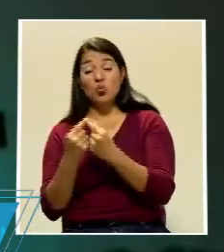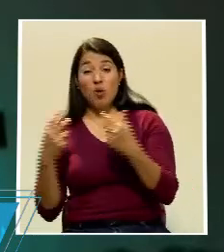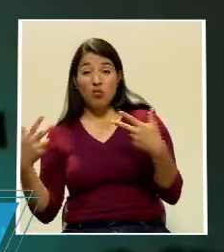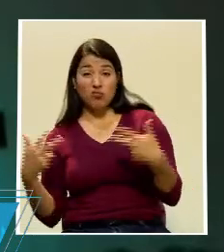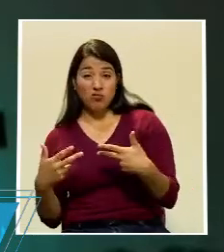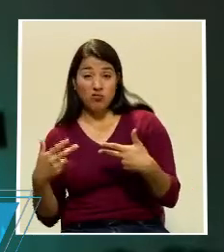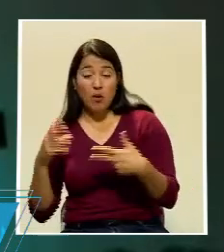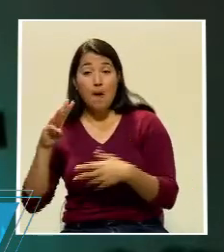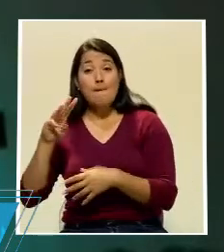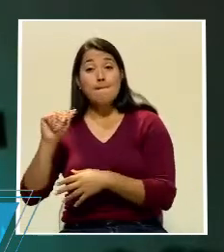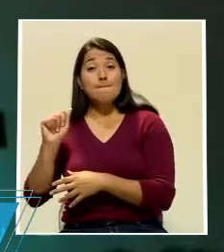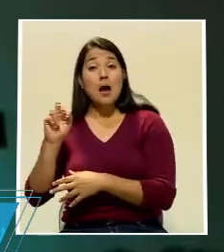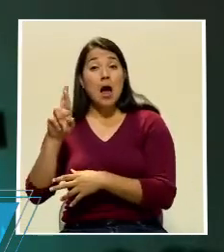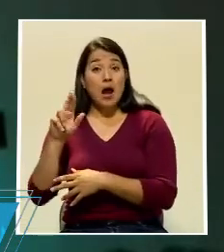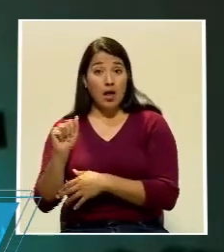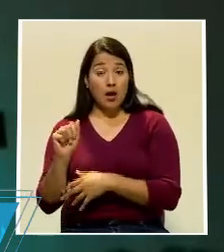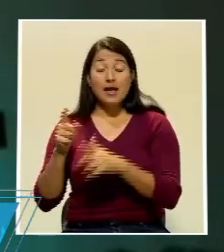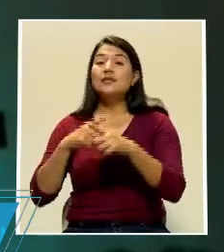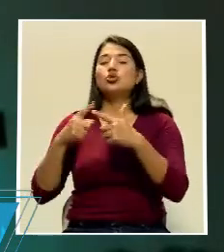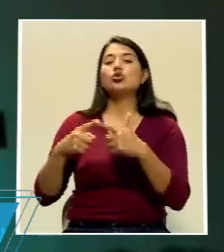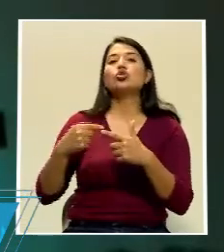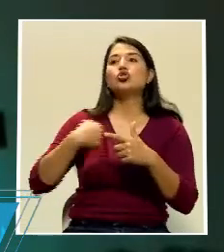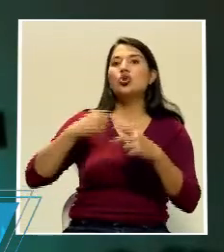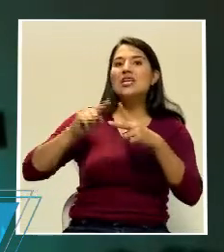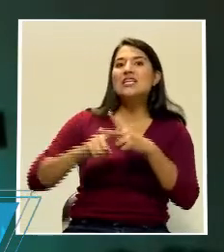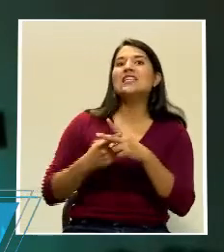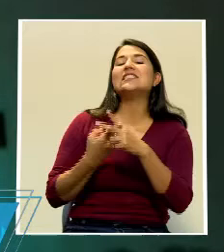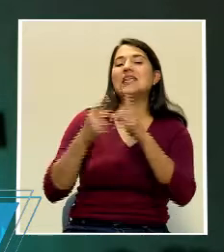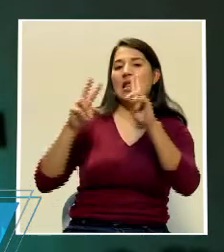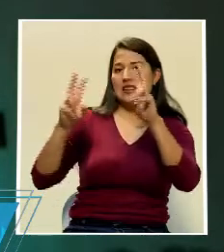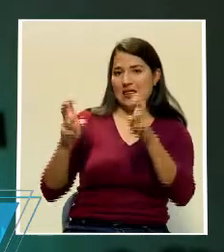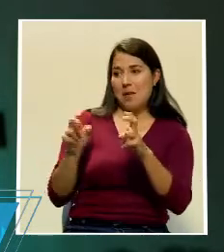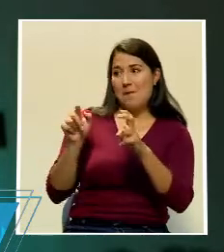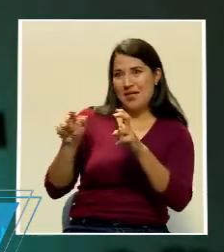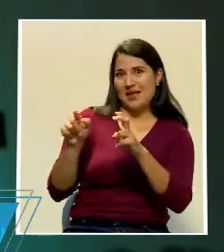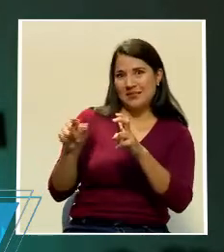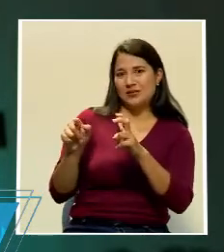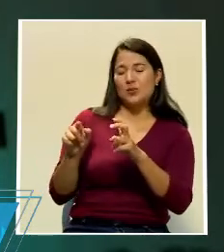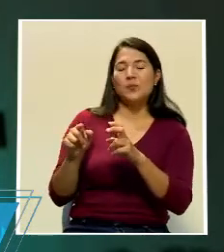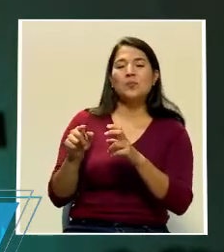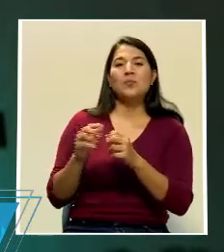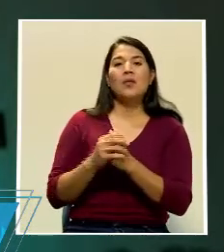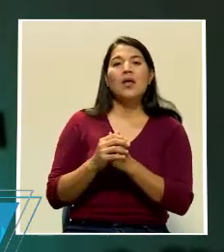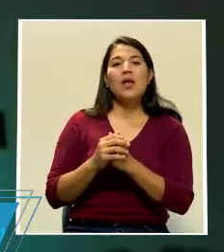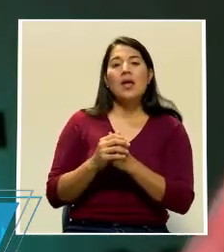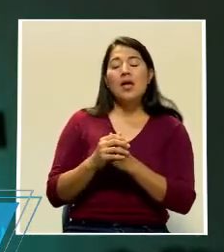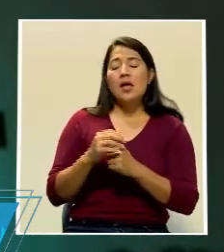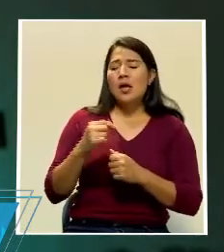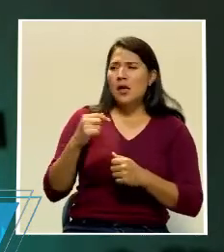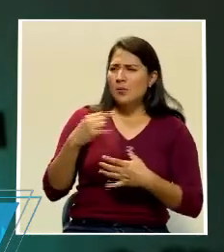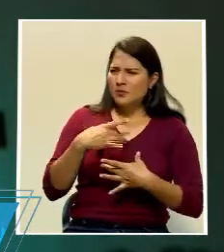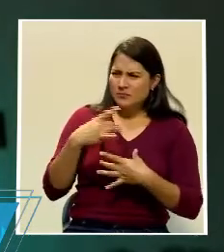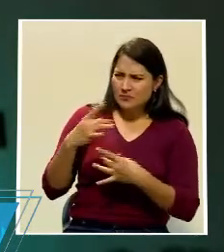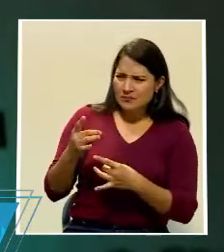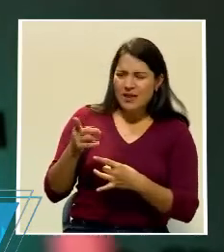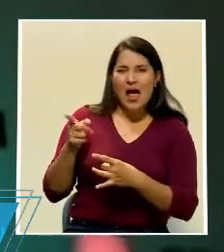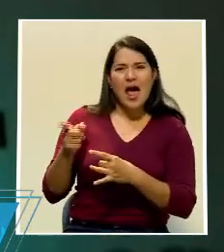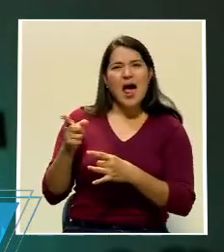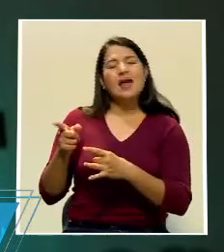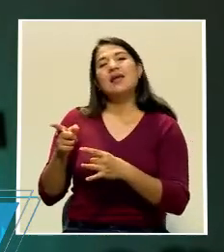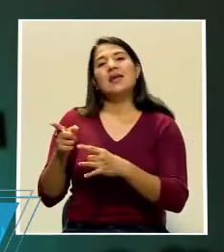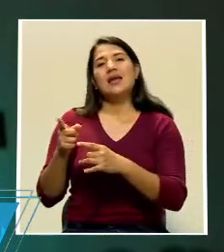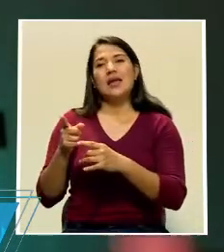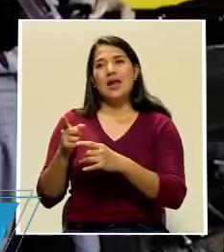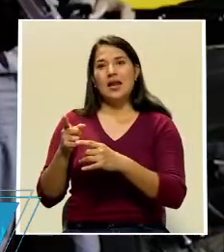Entonces decidí comenzar el tema con la línea 30, sobre todo porque me llamó mucho la atención cuando estuve en El Salvador, como la terminal de bus, que era un